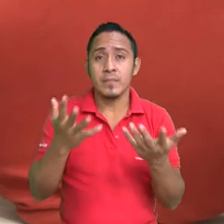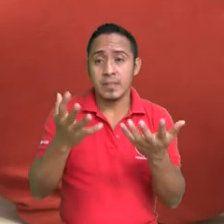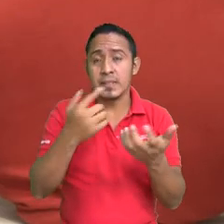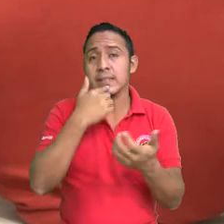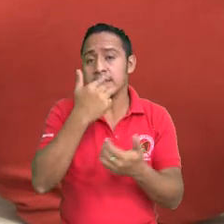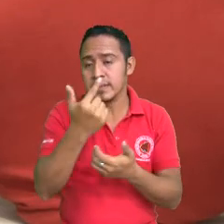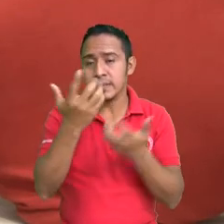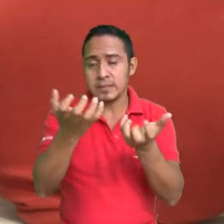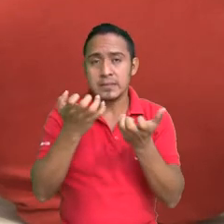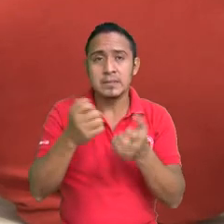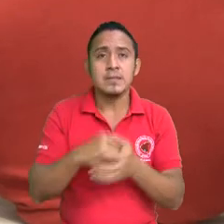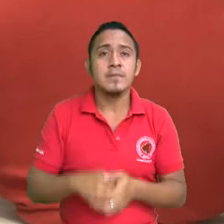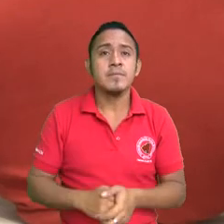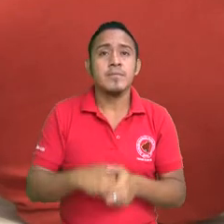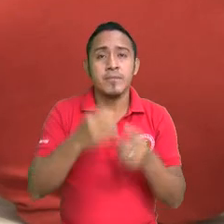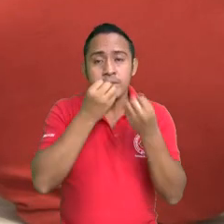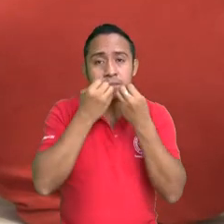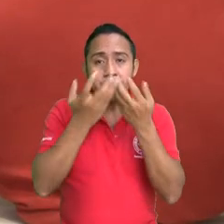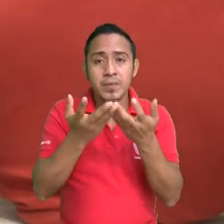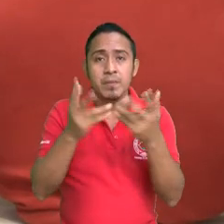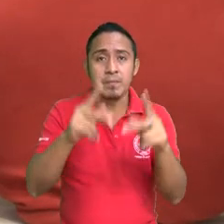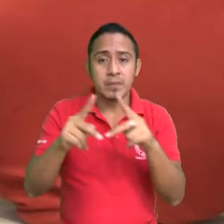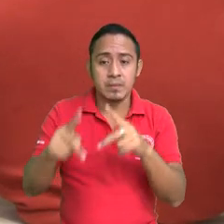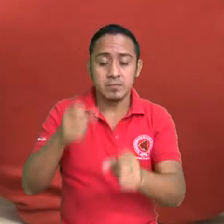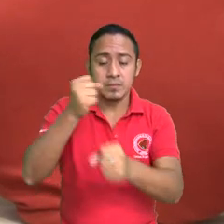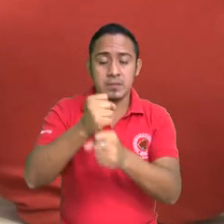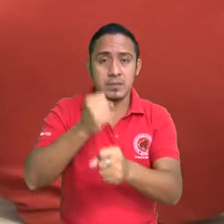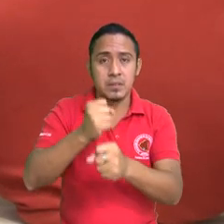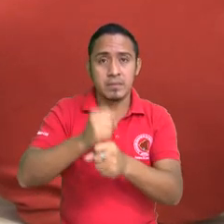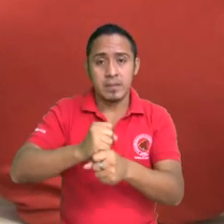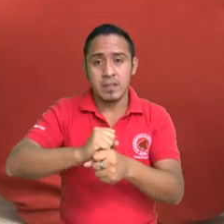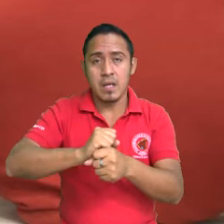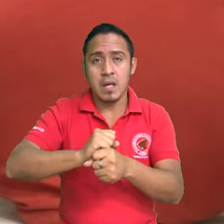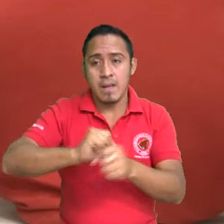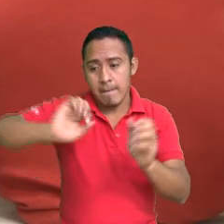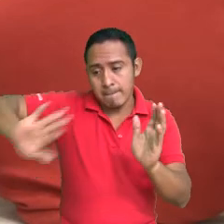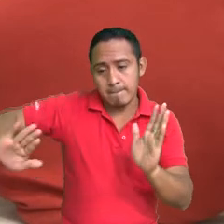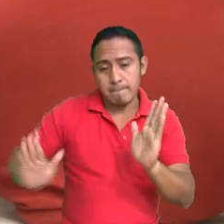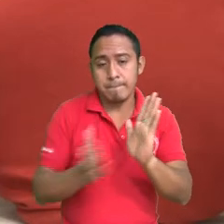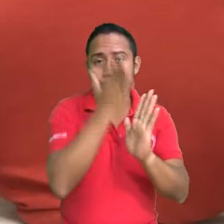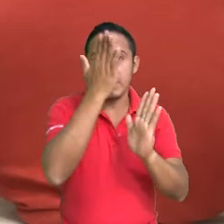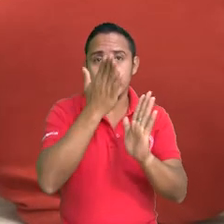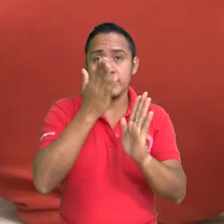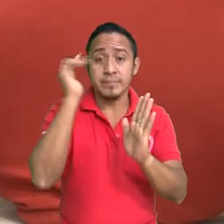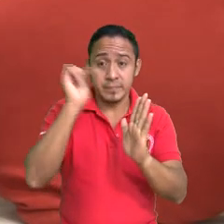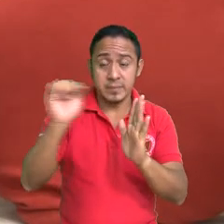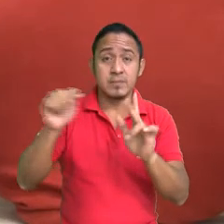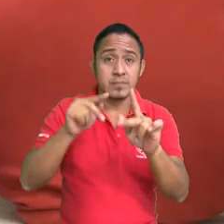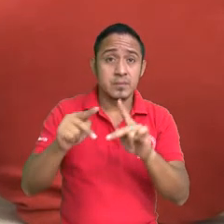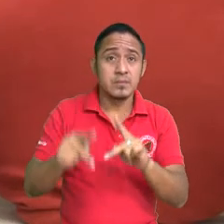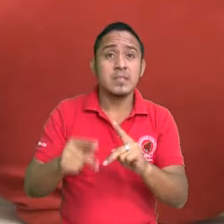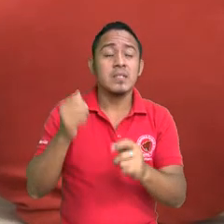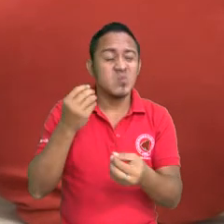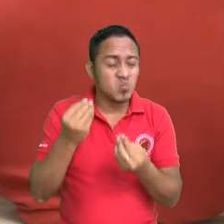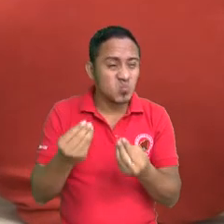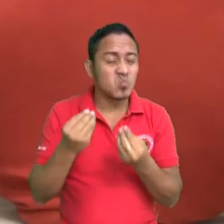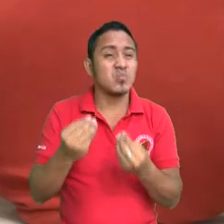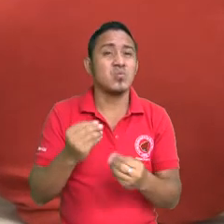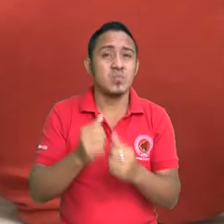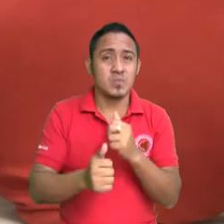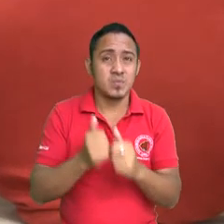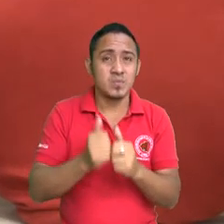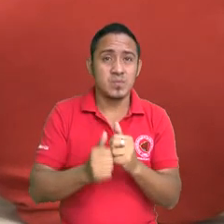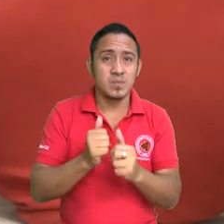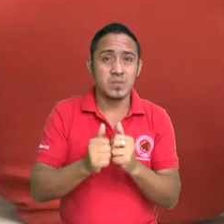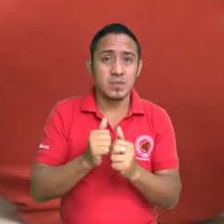mencionar un otro dato también de los pacientes que trabajan en construcción. ¿Ya? Esos pacientes son los que más sufren el